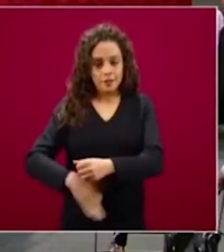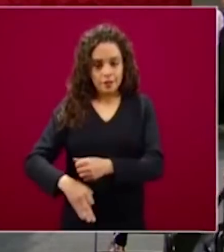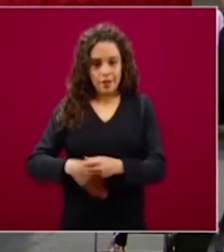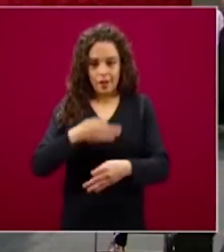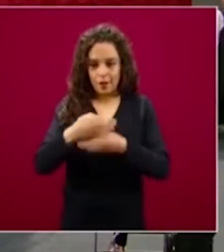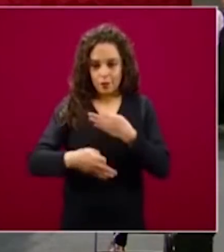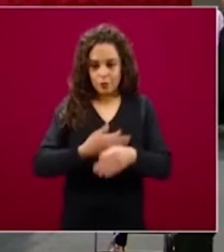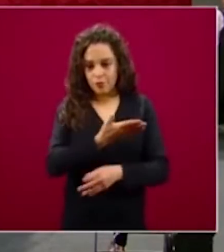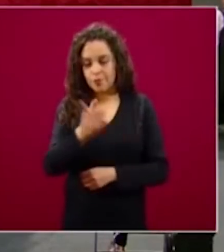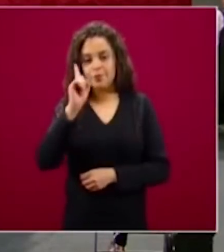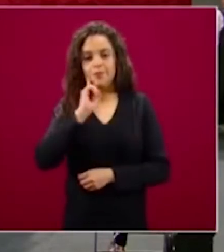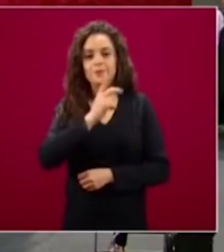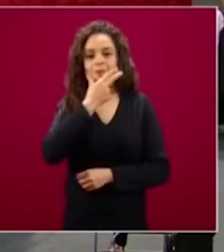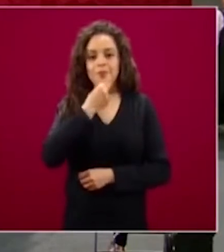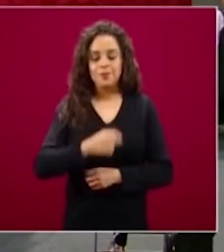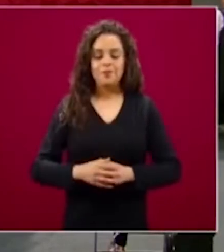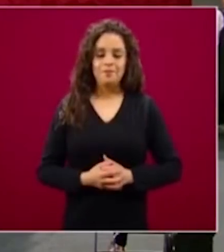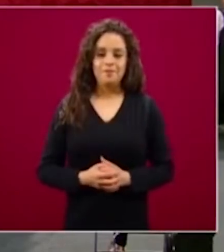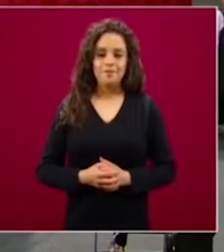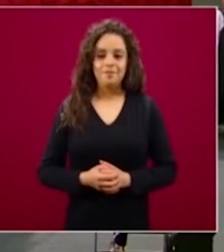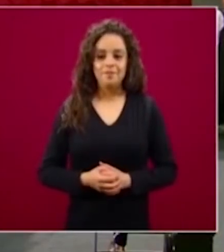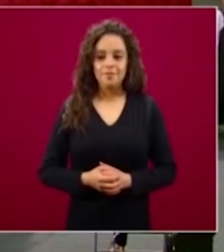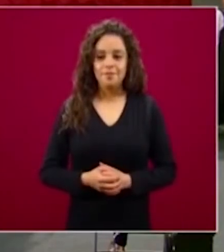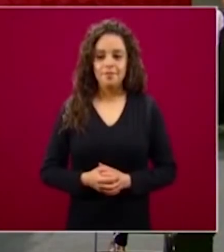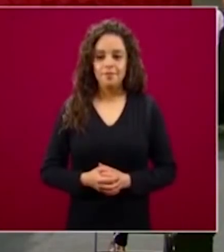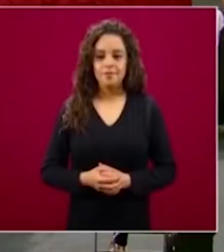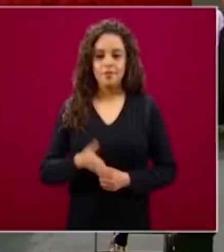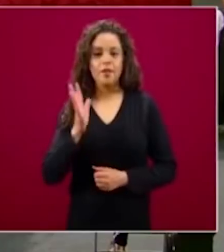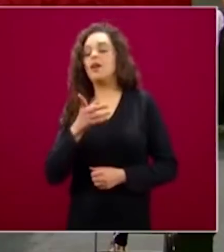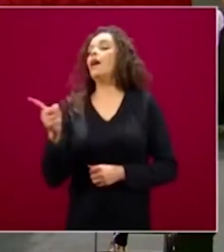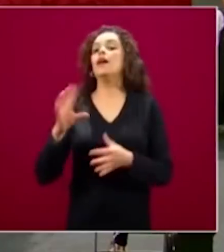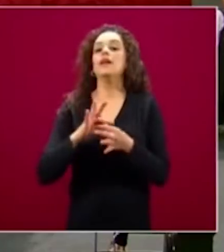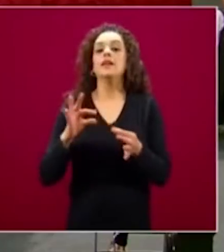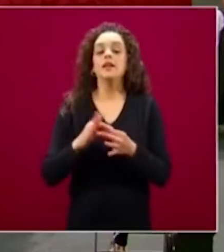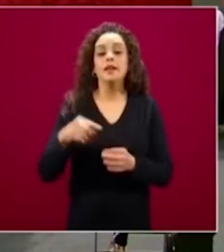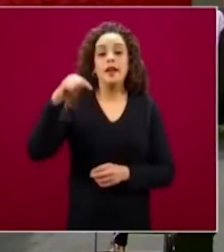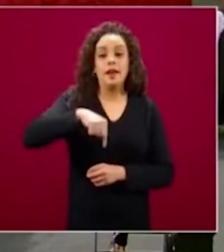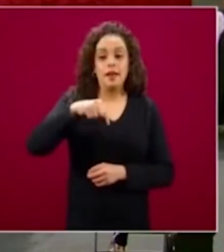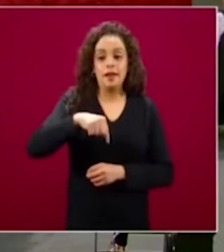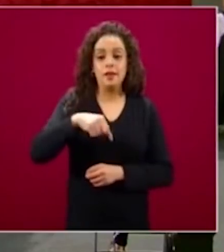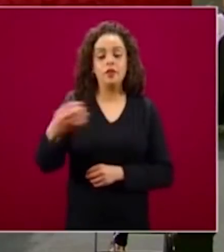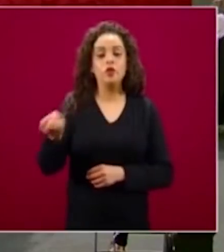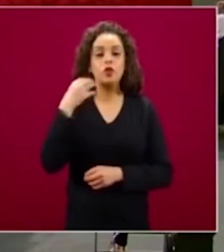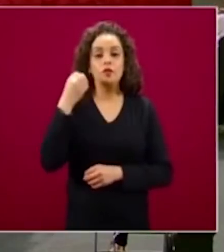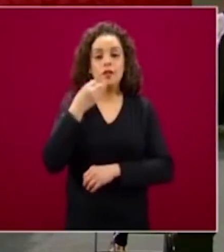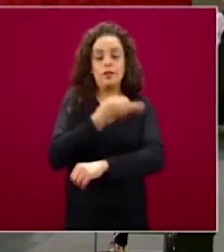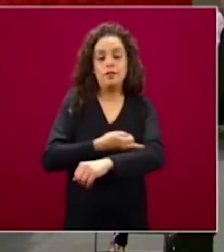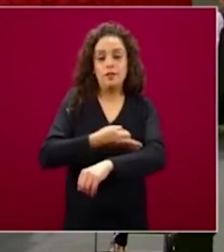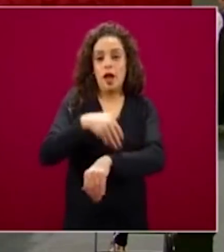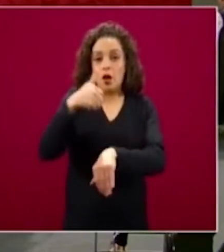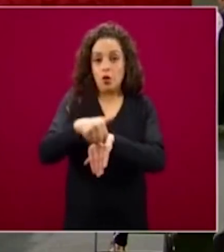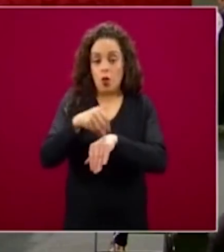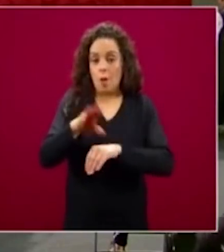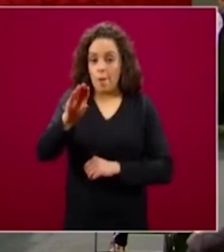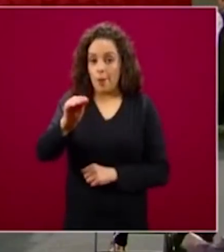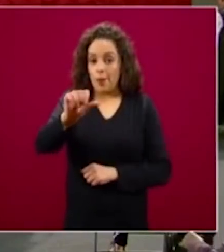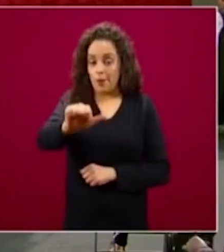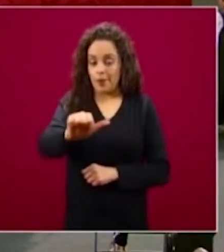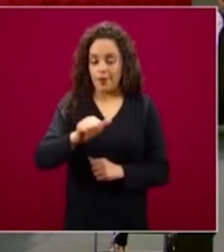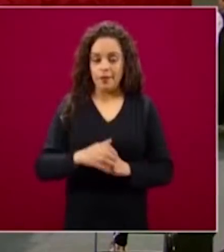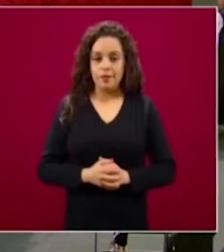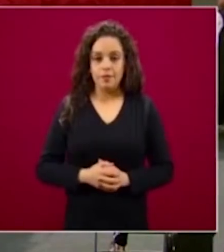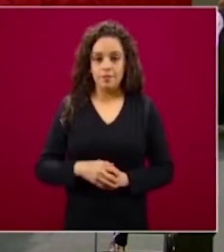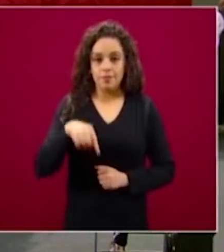con todos. Como se acaba de comentar, es la conferencia vespertina número 96 y estamos en